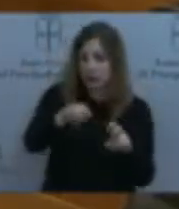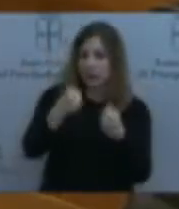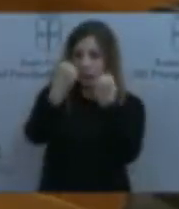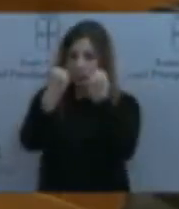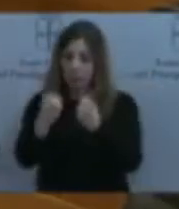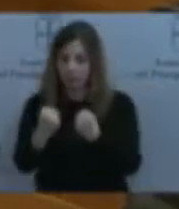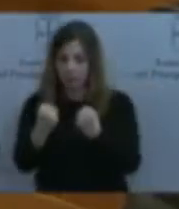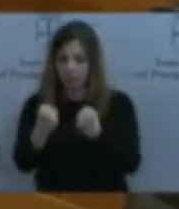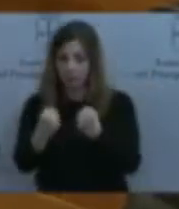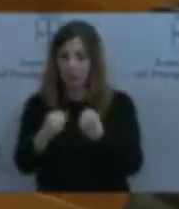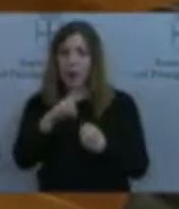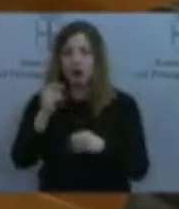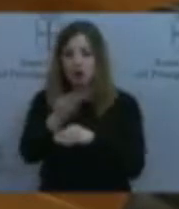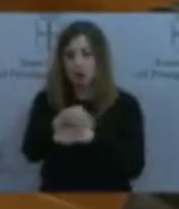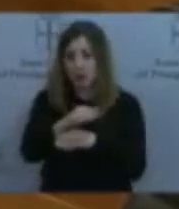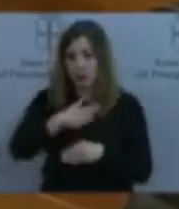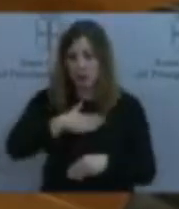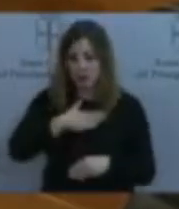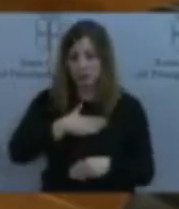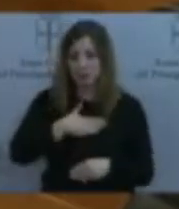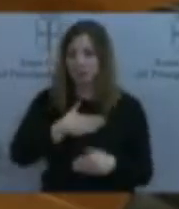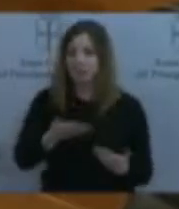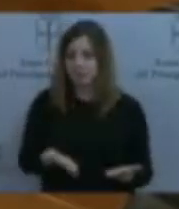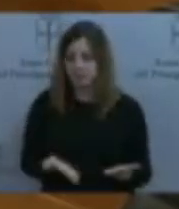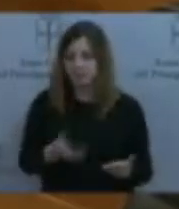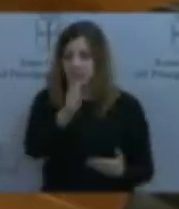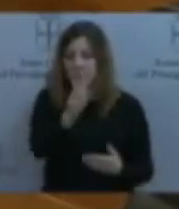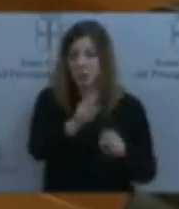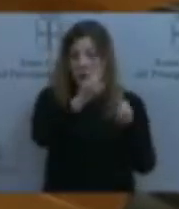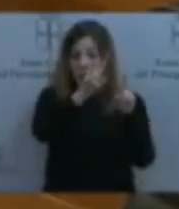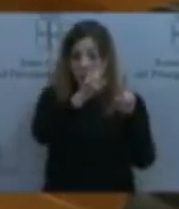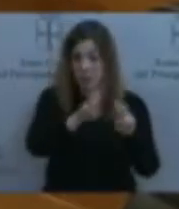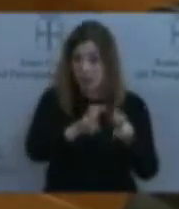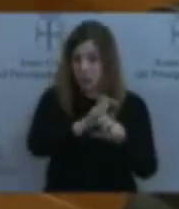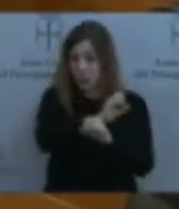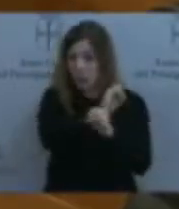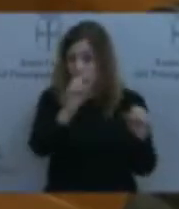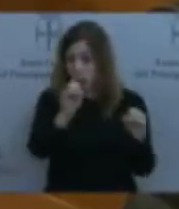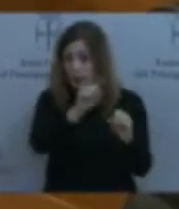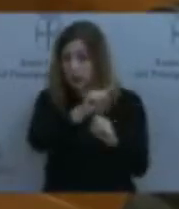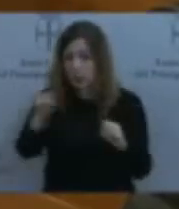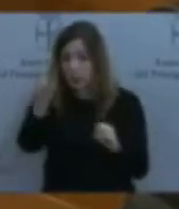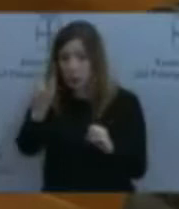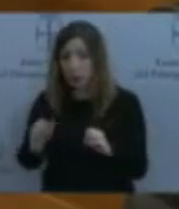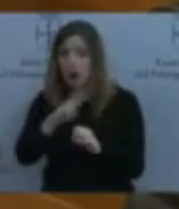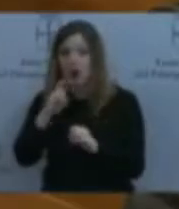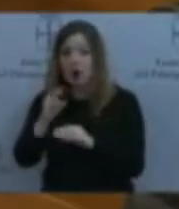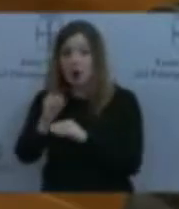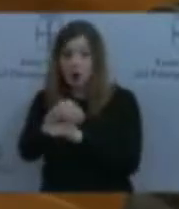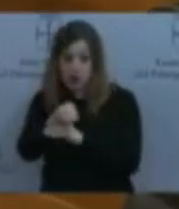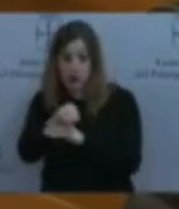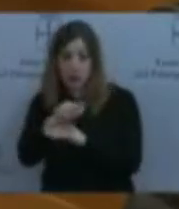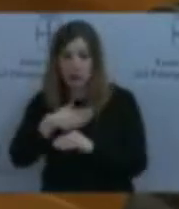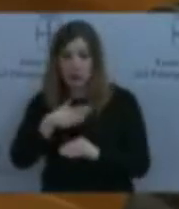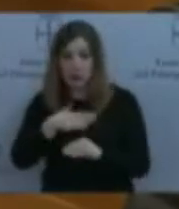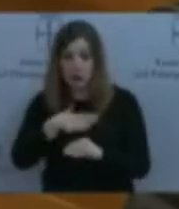bien, ningún investigador ni especialista de conservación de patrimonio, ni uno solo, se ha dirigido, que yo sepa, a la Dirección General de Patrimonio para manifestar